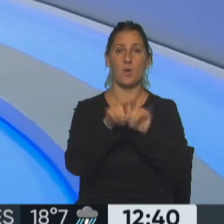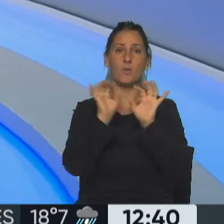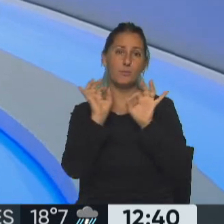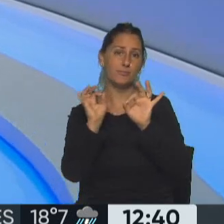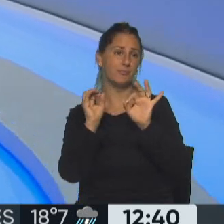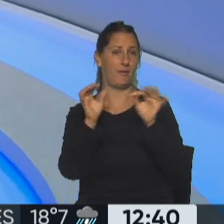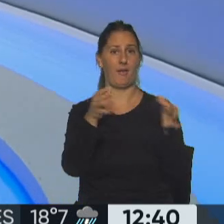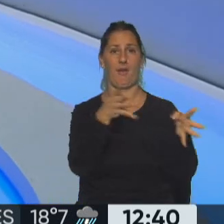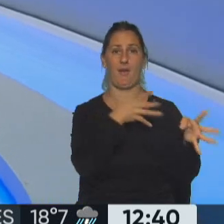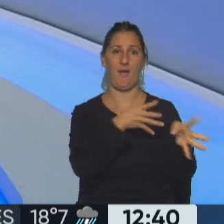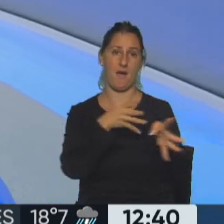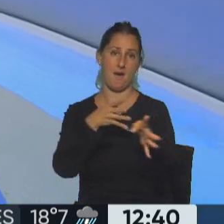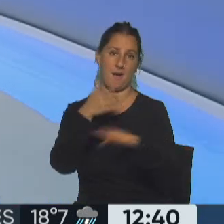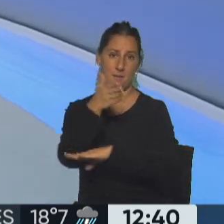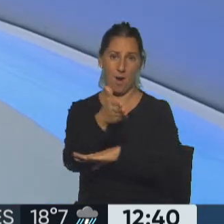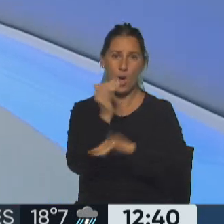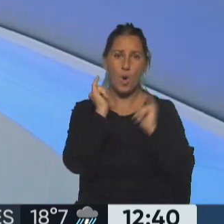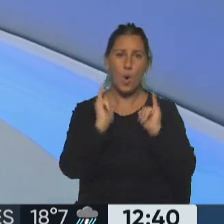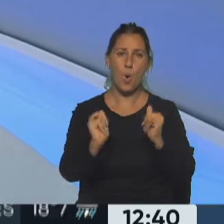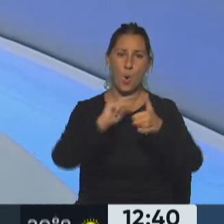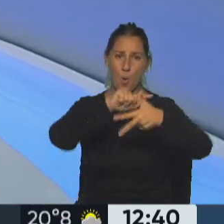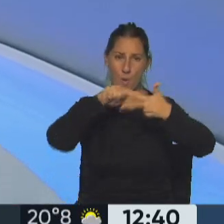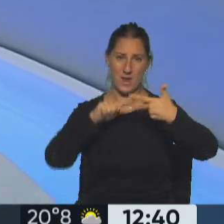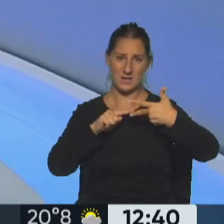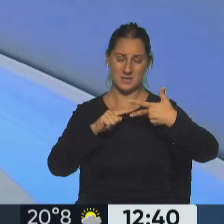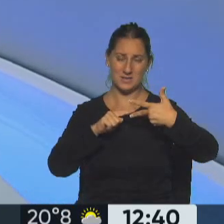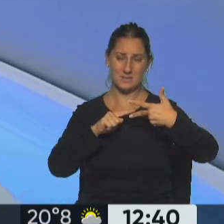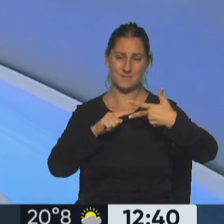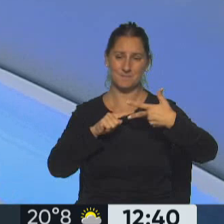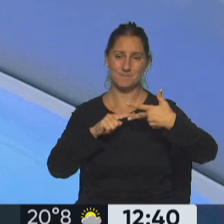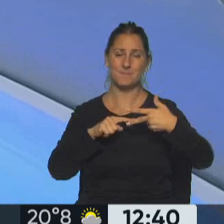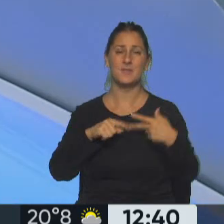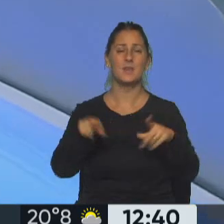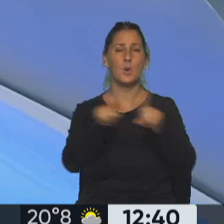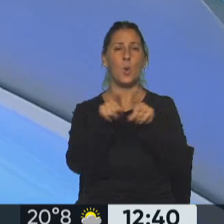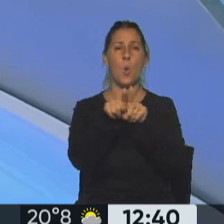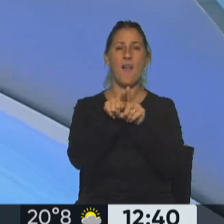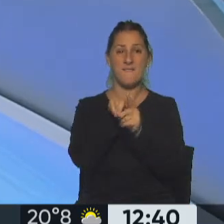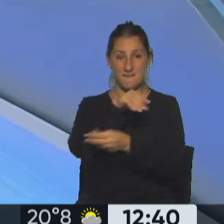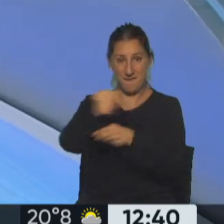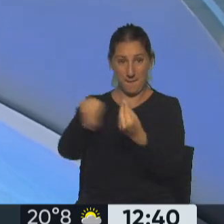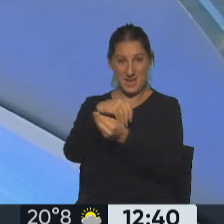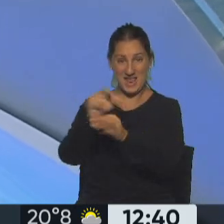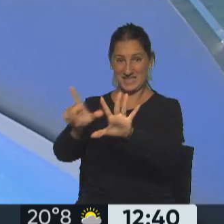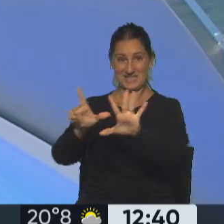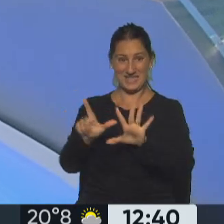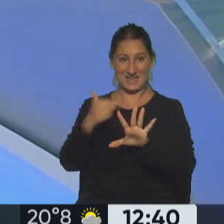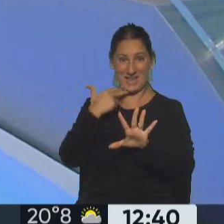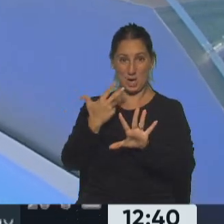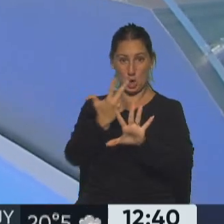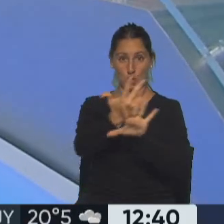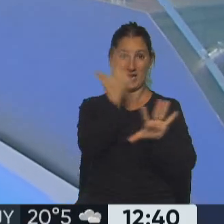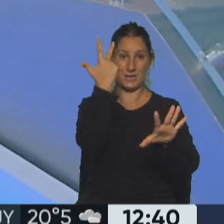la guerra nada más y nada menos siendo tan jóvenes Sí claro imaginemos esa familia con siete hijos los tres varones